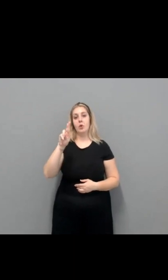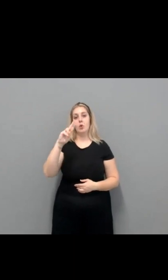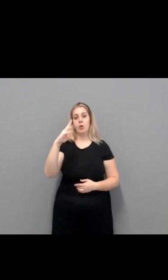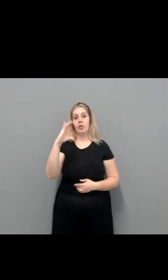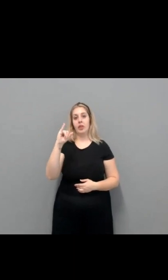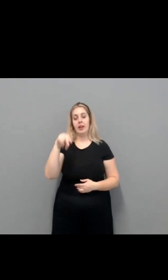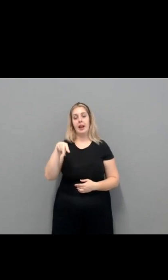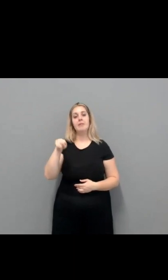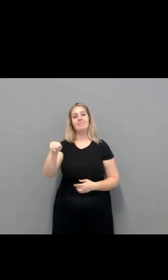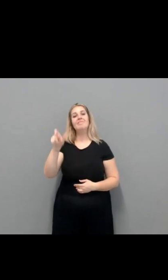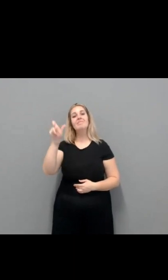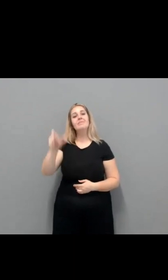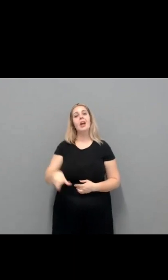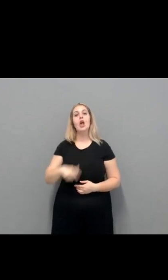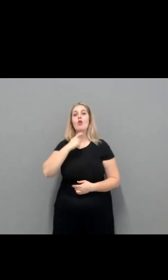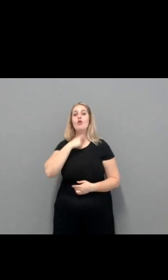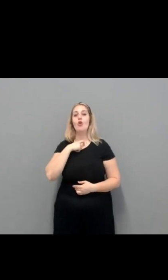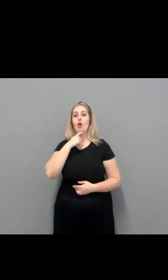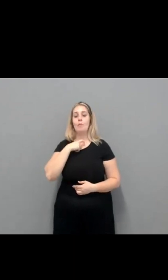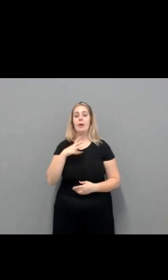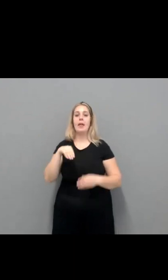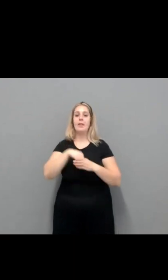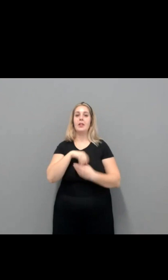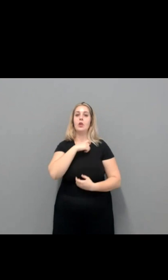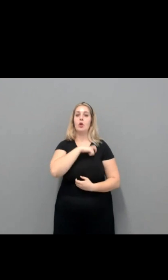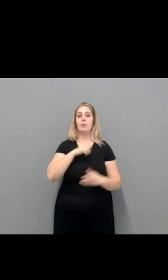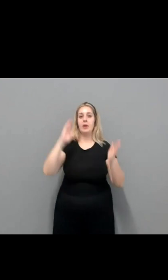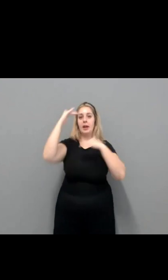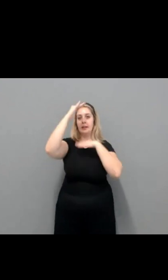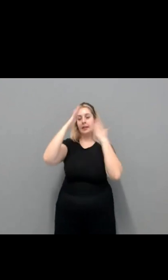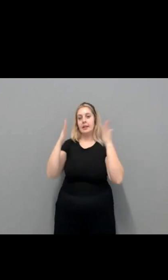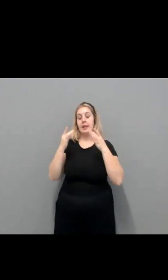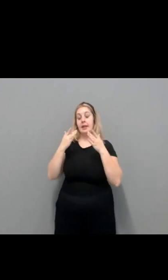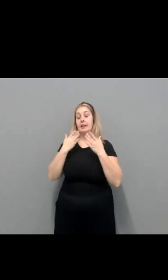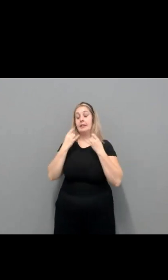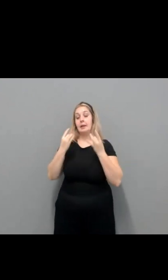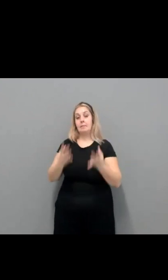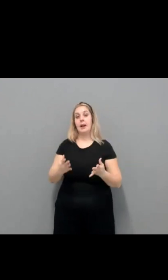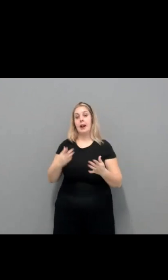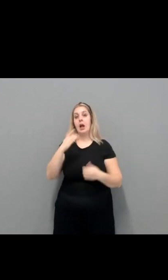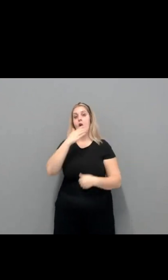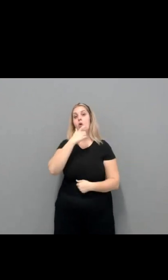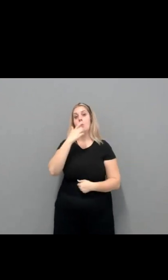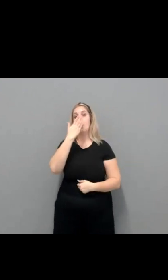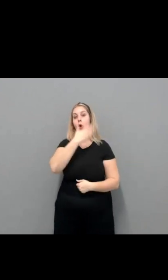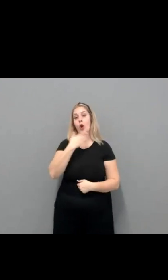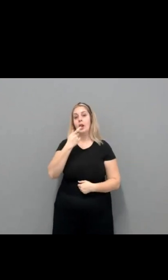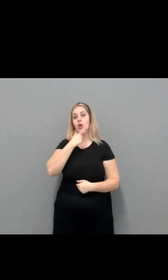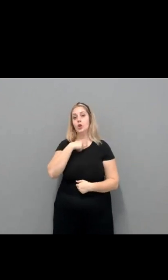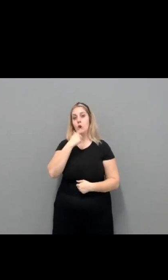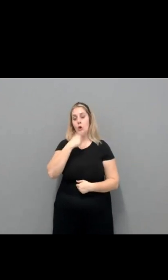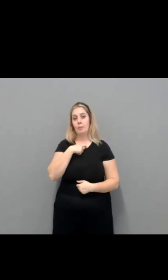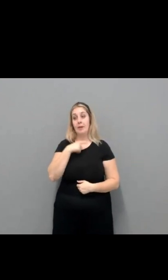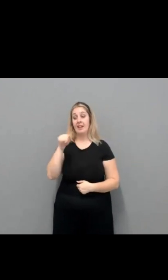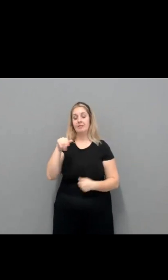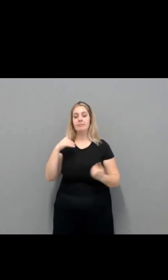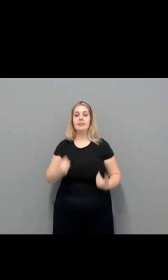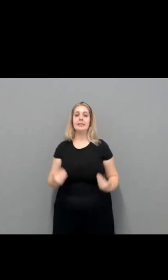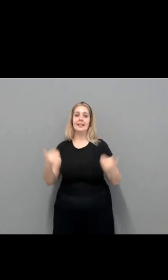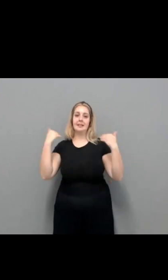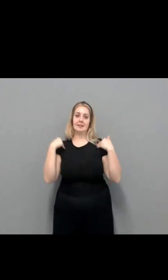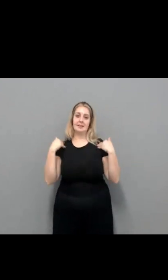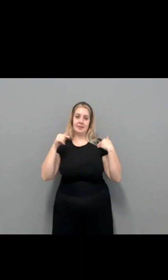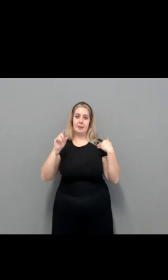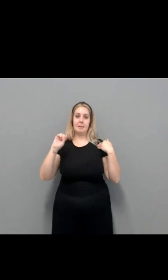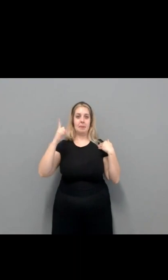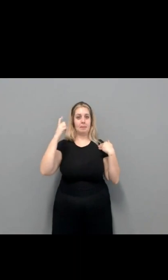es logopeda y pertenece al Comité de Atención Temprana del Consejo General de Colegios de Logopeda, quién se encargará de llevar a cabo